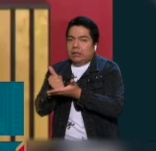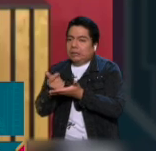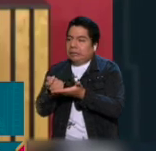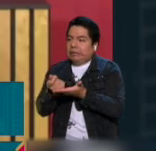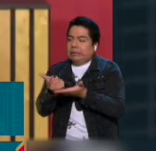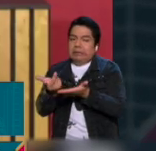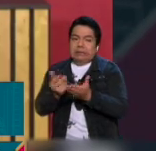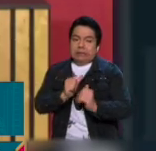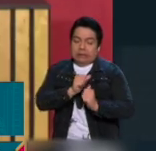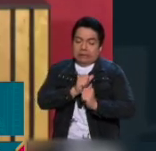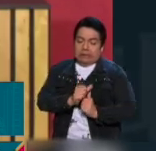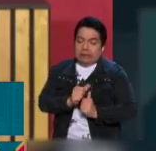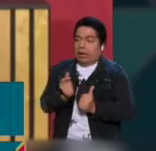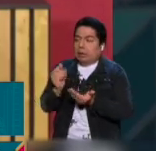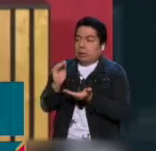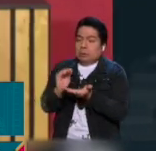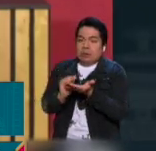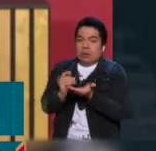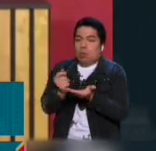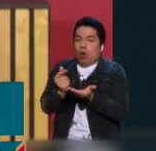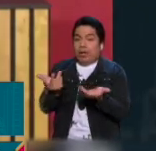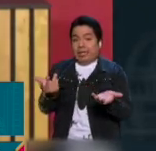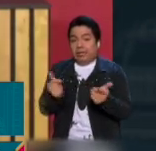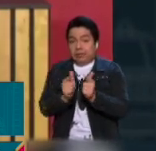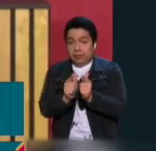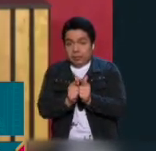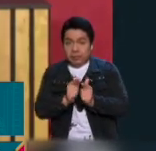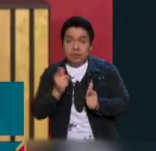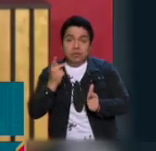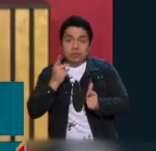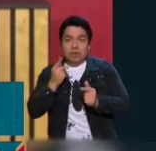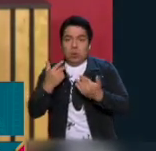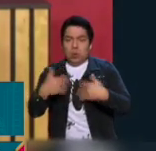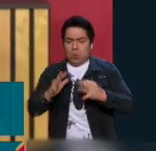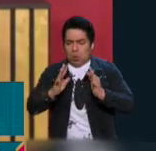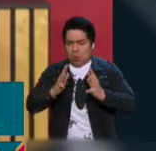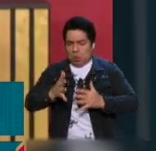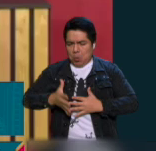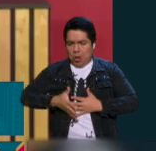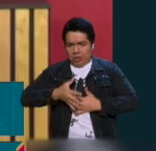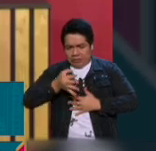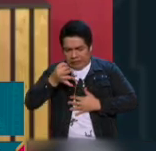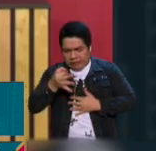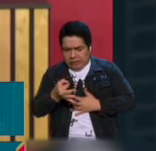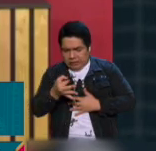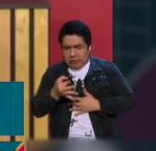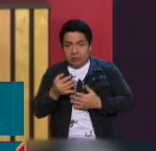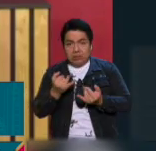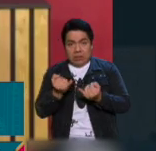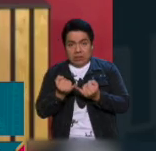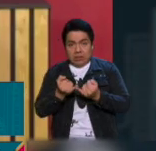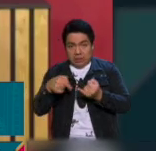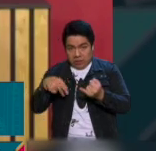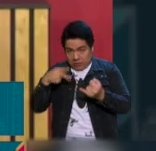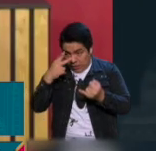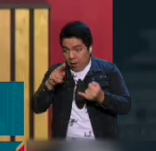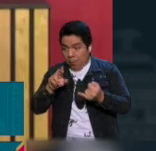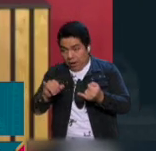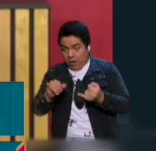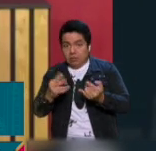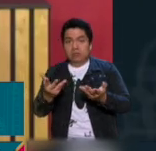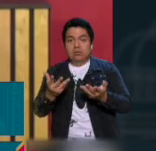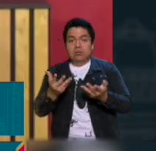de representación. Para un partido con el prestigio, la casta y el gen ganador como el nuestro,